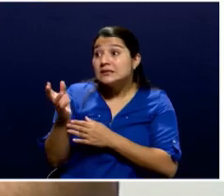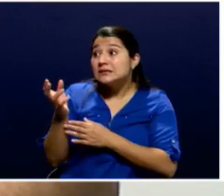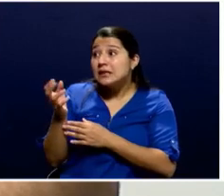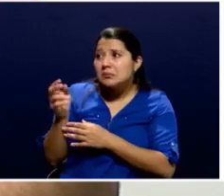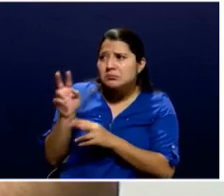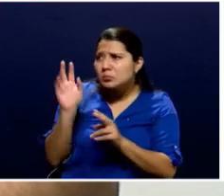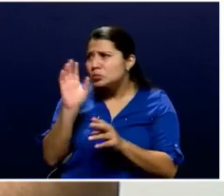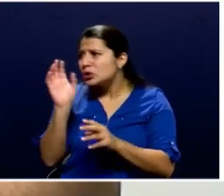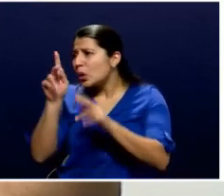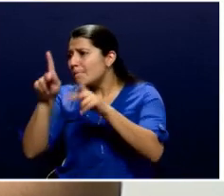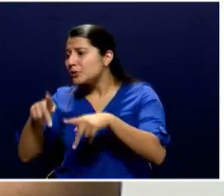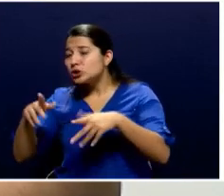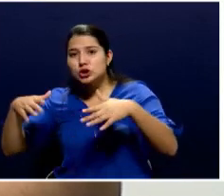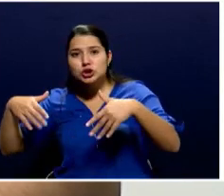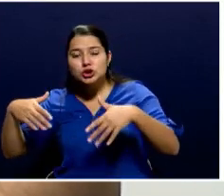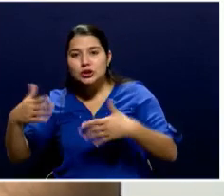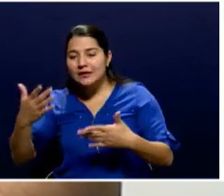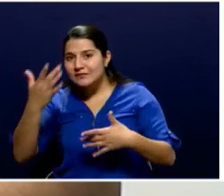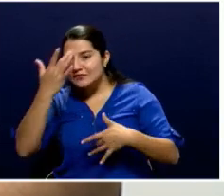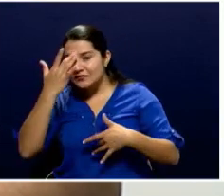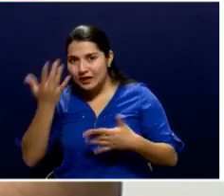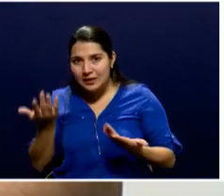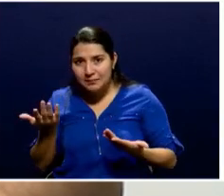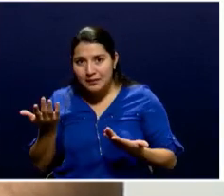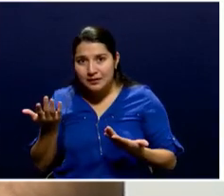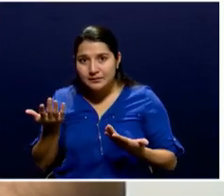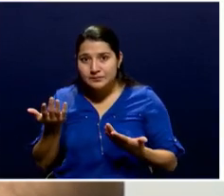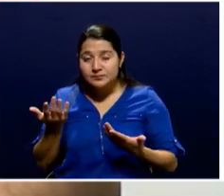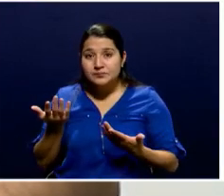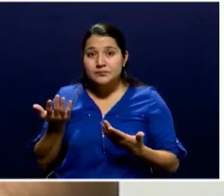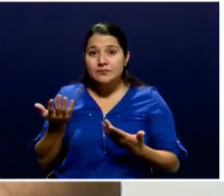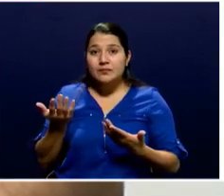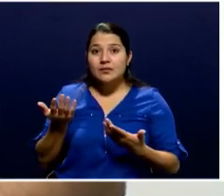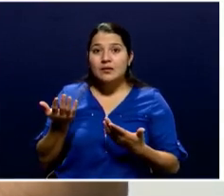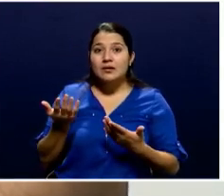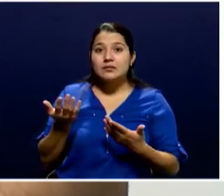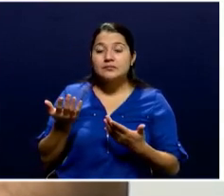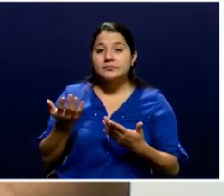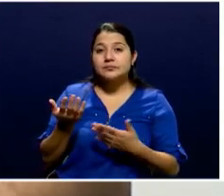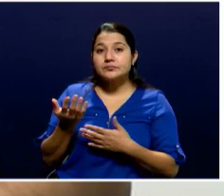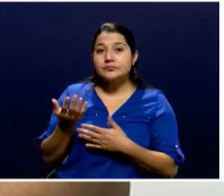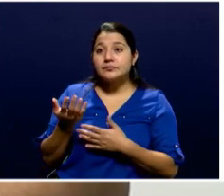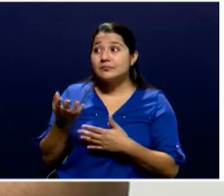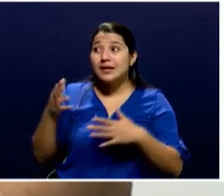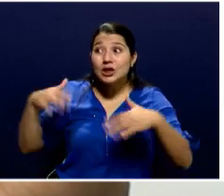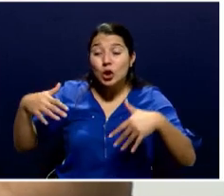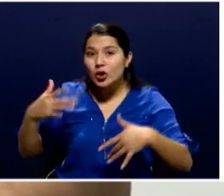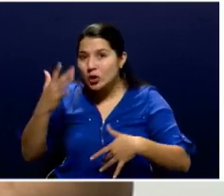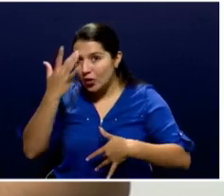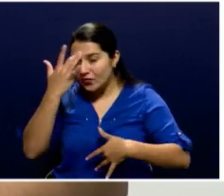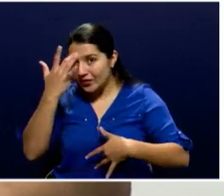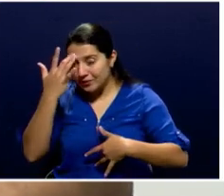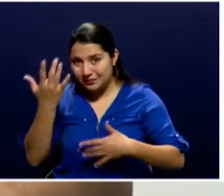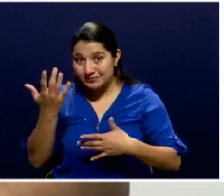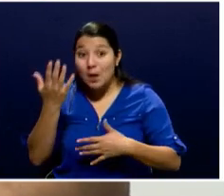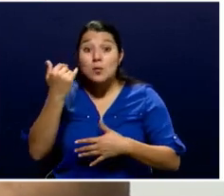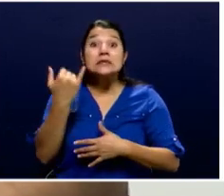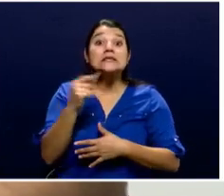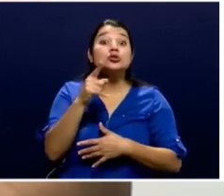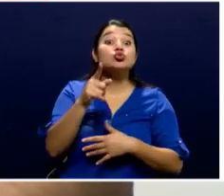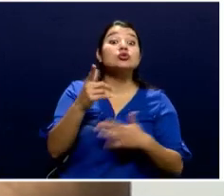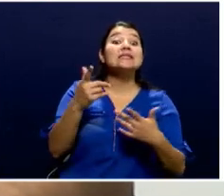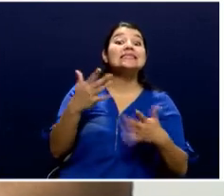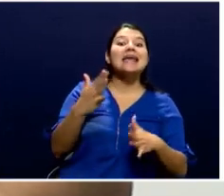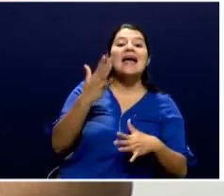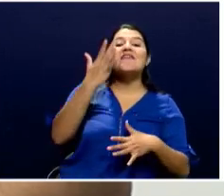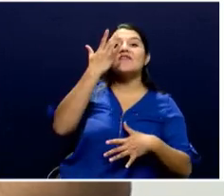infectada y que no se haya infectado y recuperado y por lo tanto no haya generado una respuesta inmunológica o de su